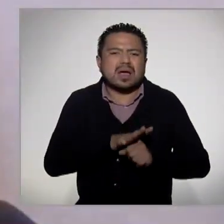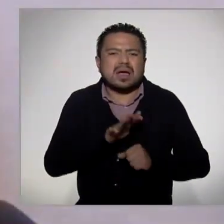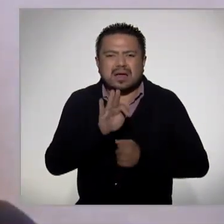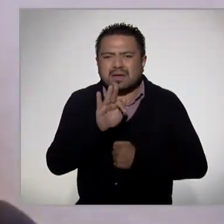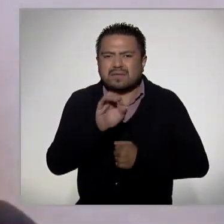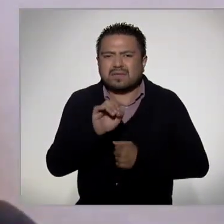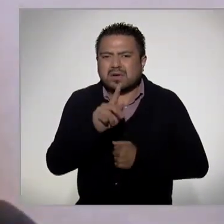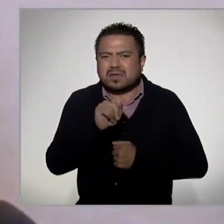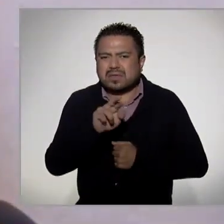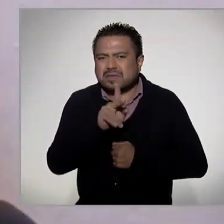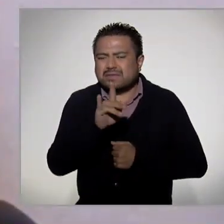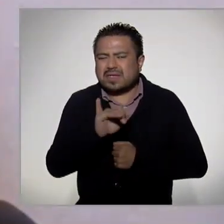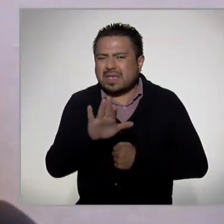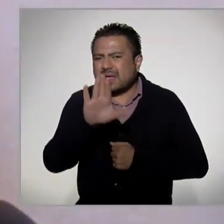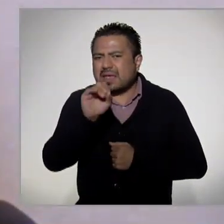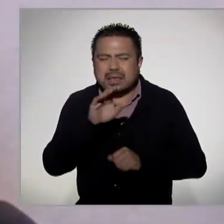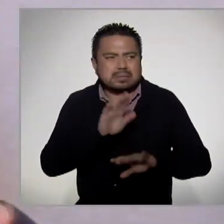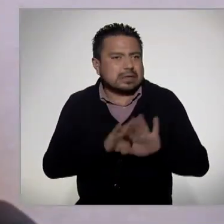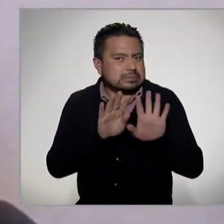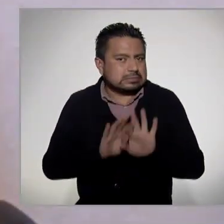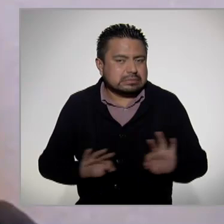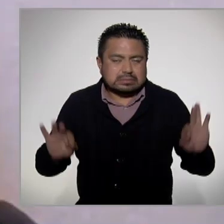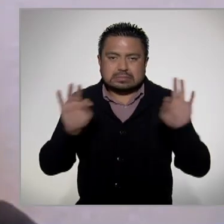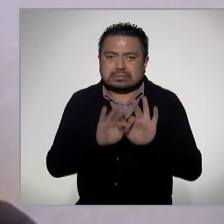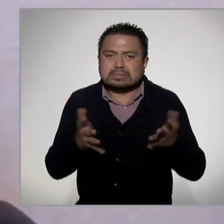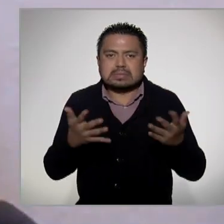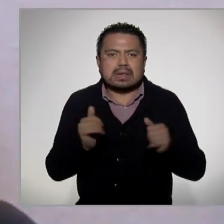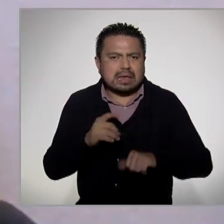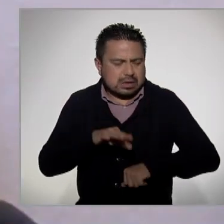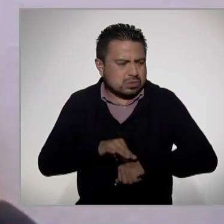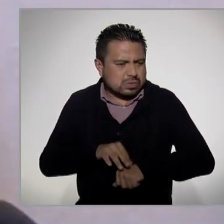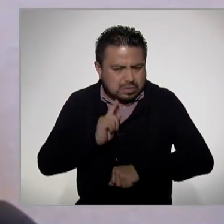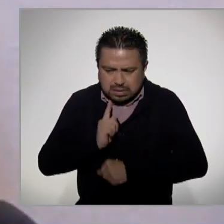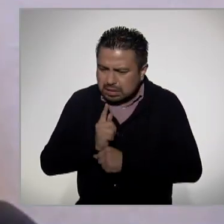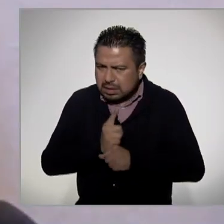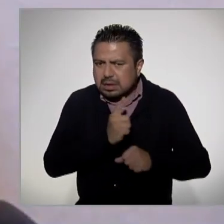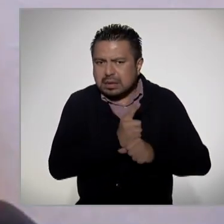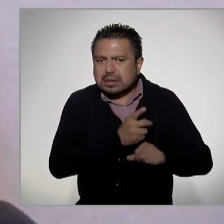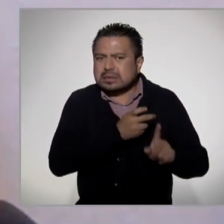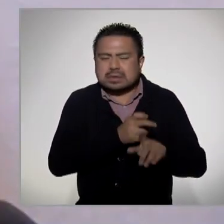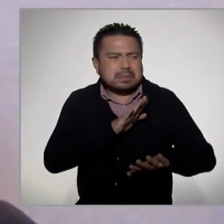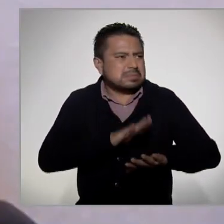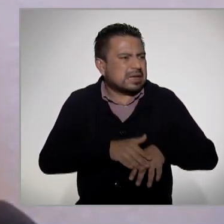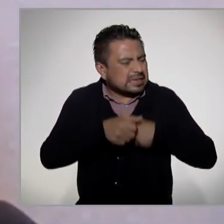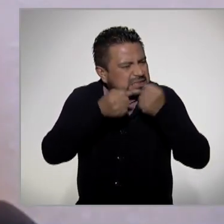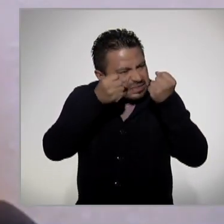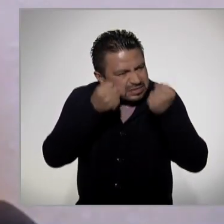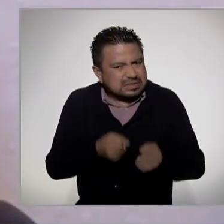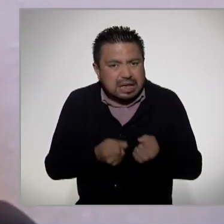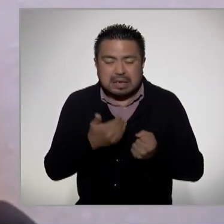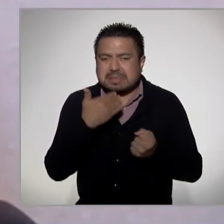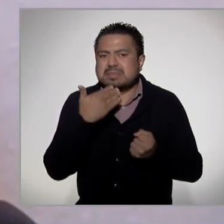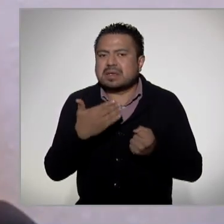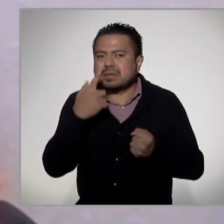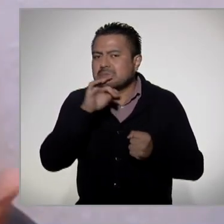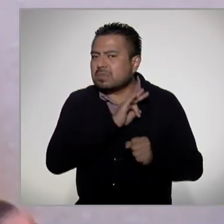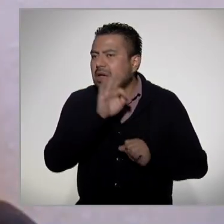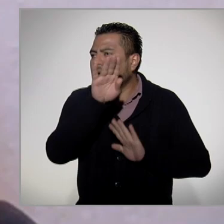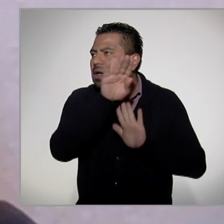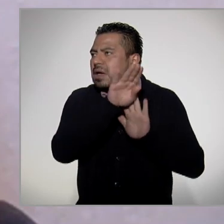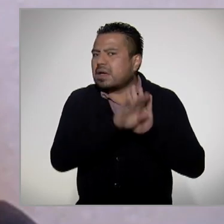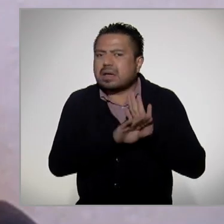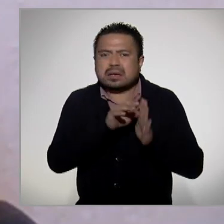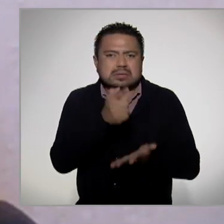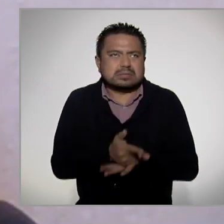es importante ya que se ha probado que es una estrategia segura y eficaz para reducir el